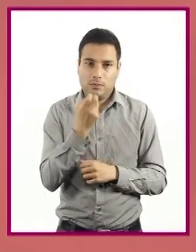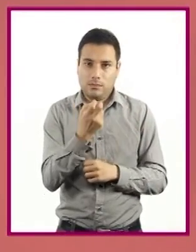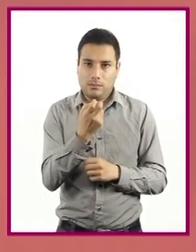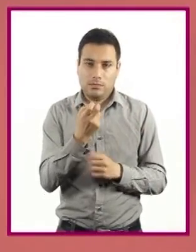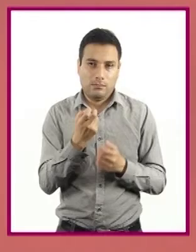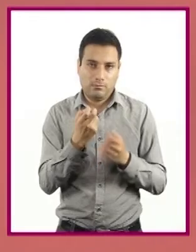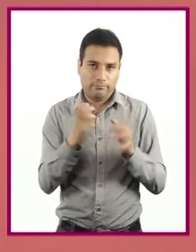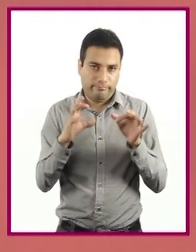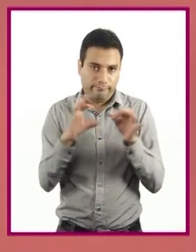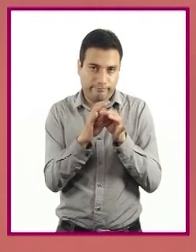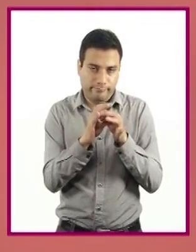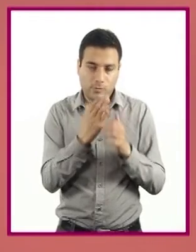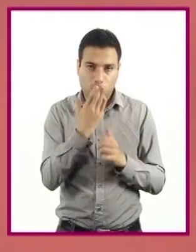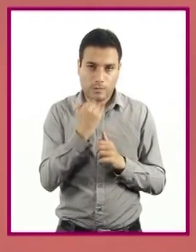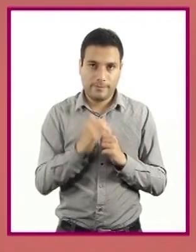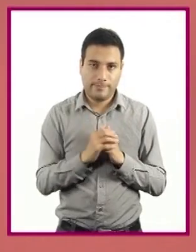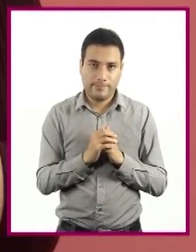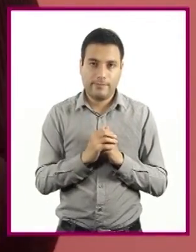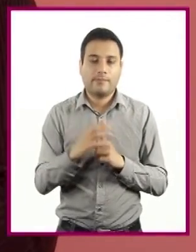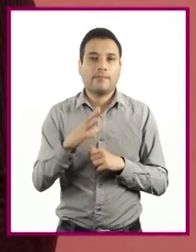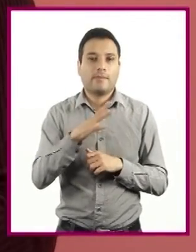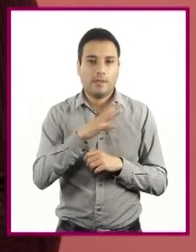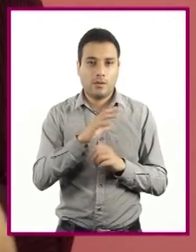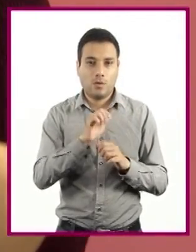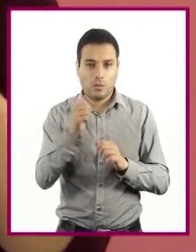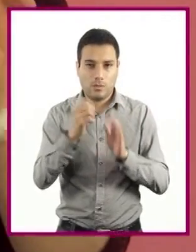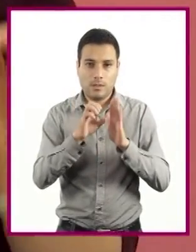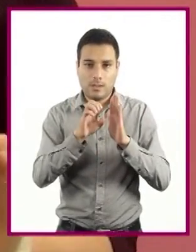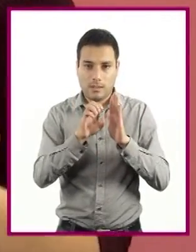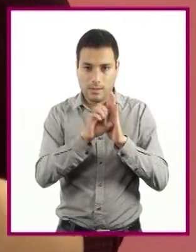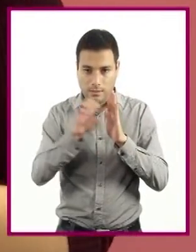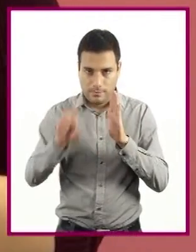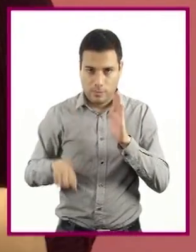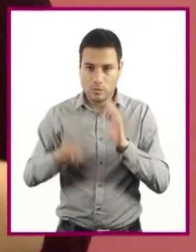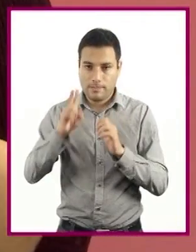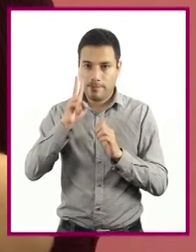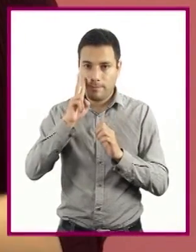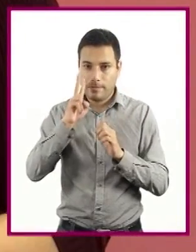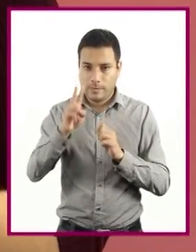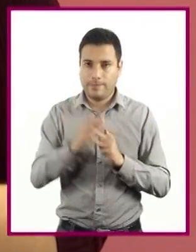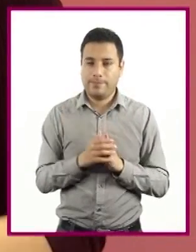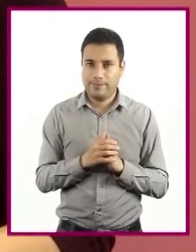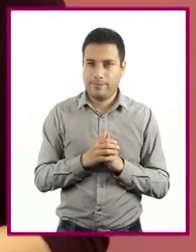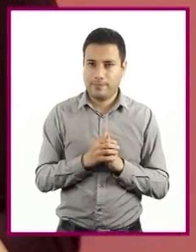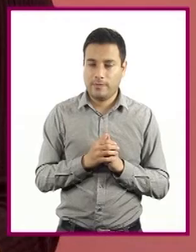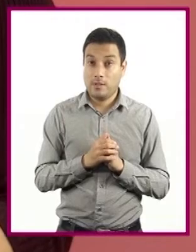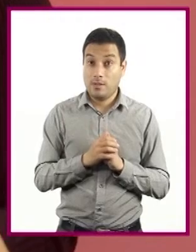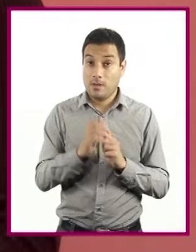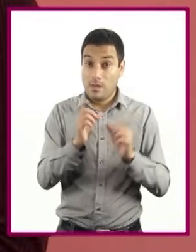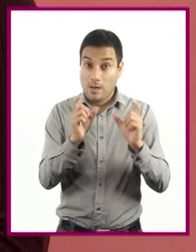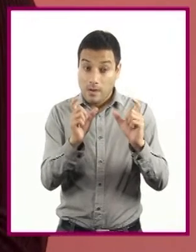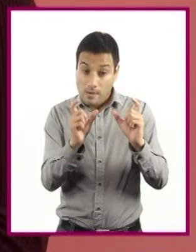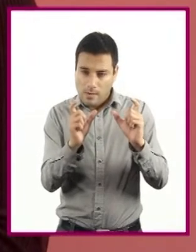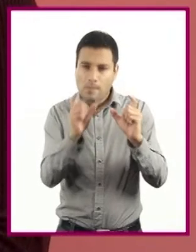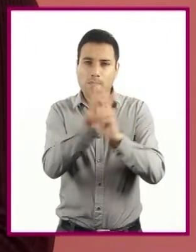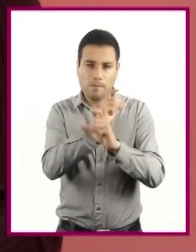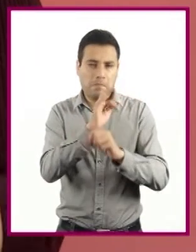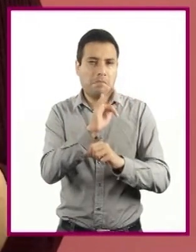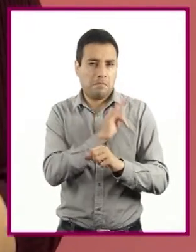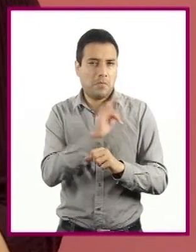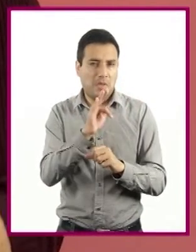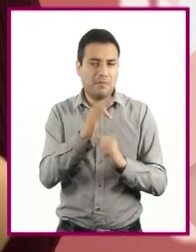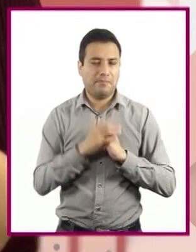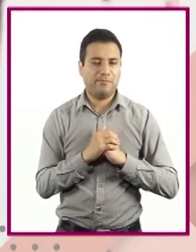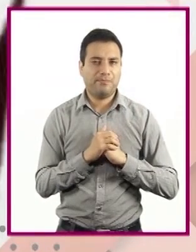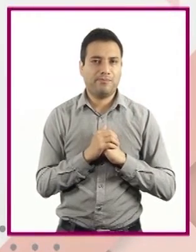el vínculo lógico. Pero proverbios como el siguiente, que denota un lugar extremadamente peligroso, puede ser